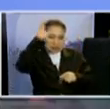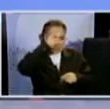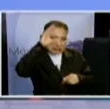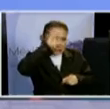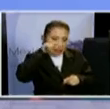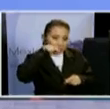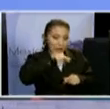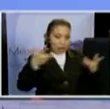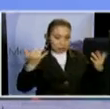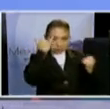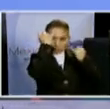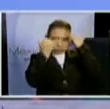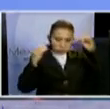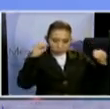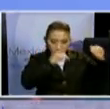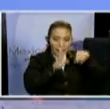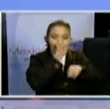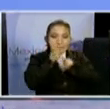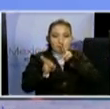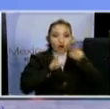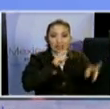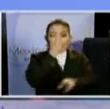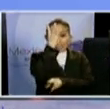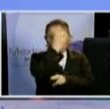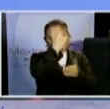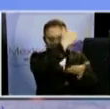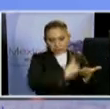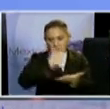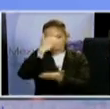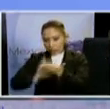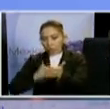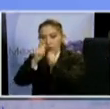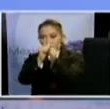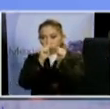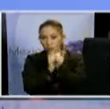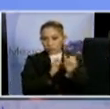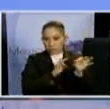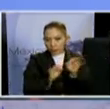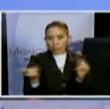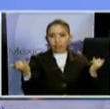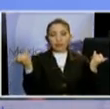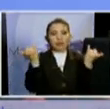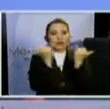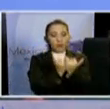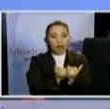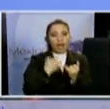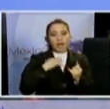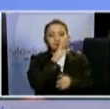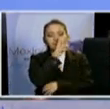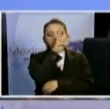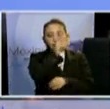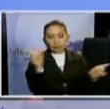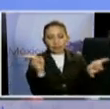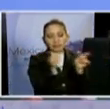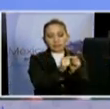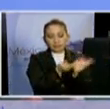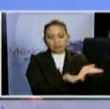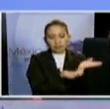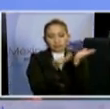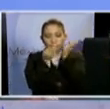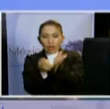los autores de los diferentes reportes, de los 3 reportes del grupo de trabajo, lo mismo que el reporte de la síntesis, para el